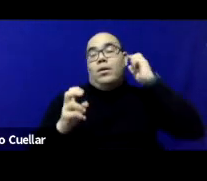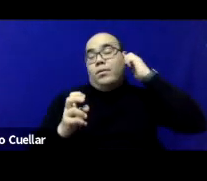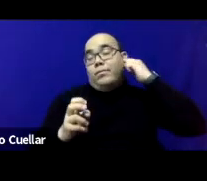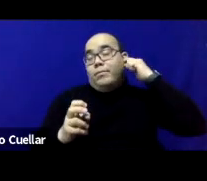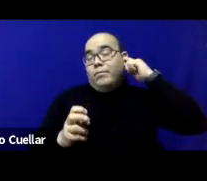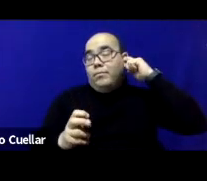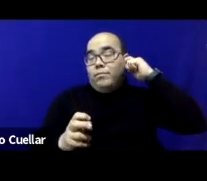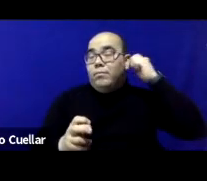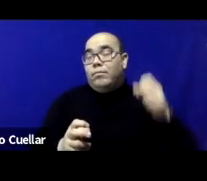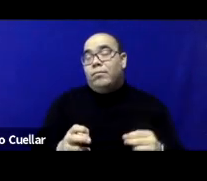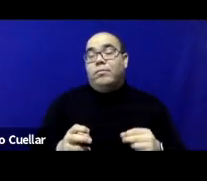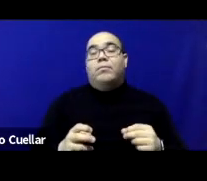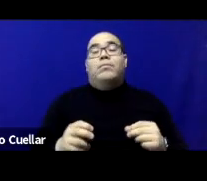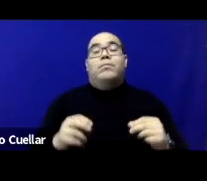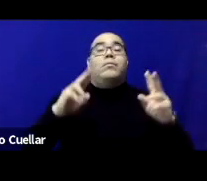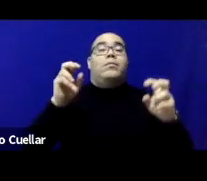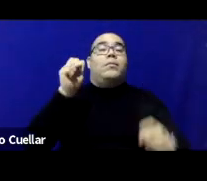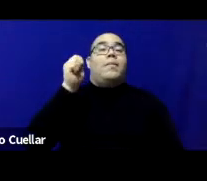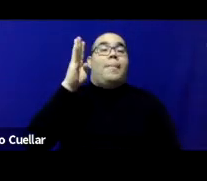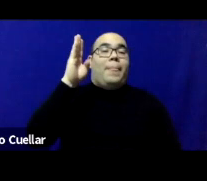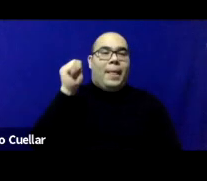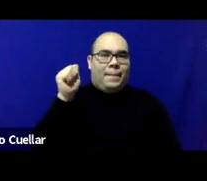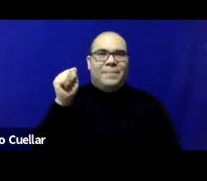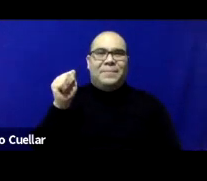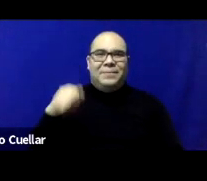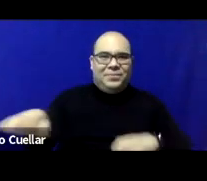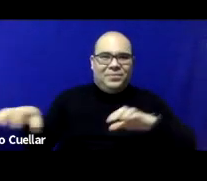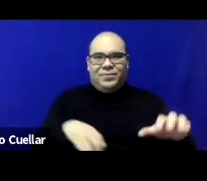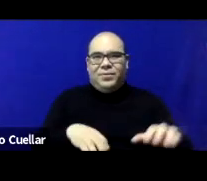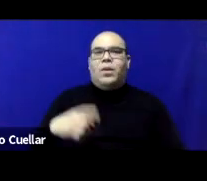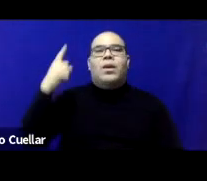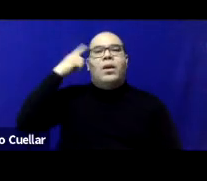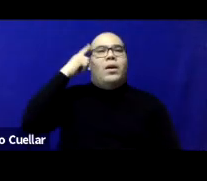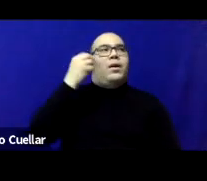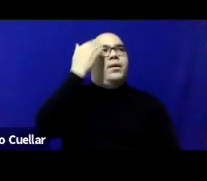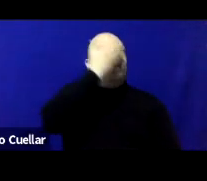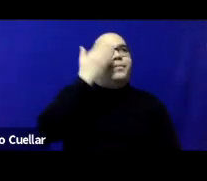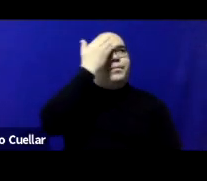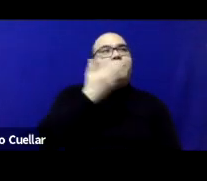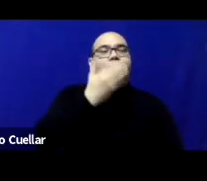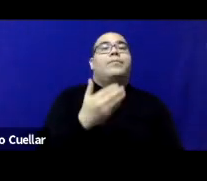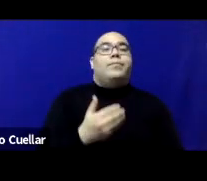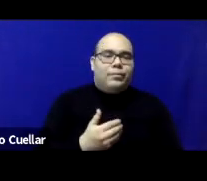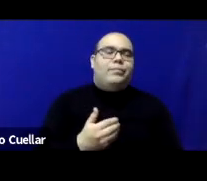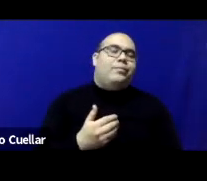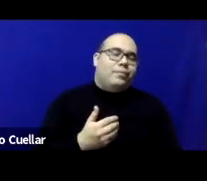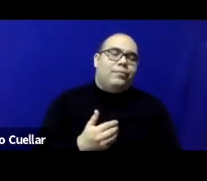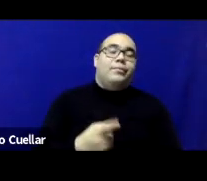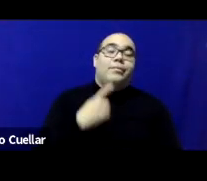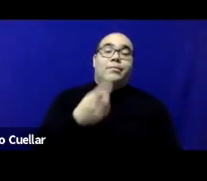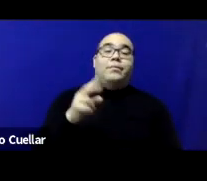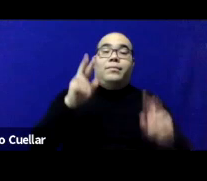Desde ABA para modificación de conducta hay algo que se llama ACA social, análisis de comportamiento aplicado a la sociedad. Para eso también tienes que